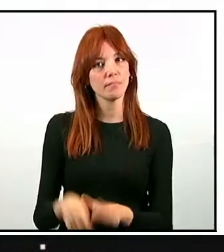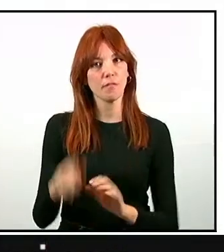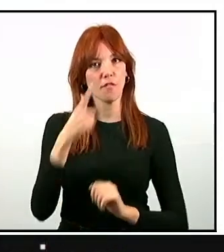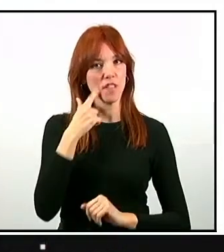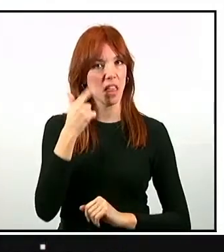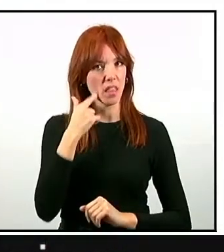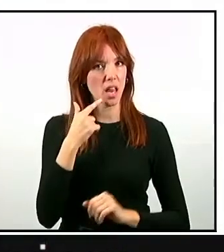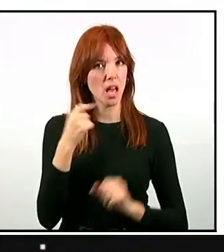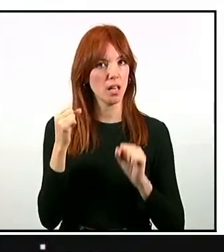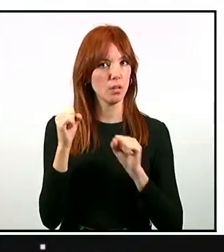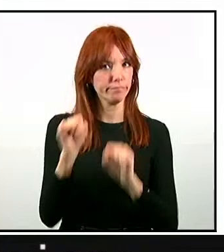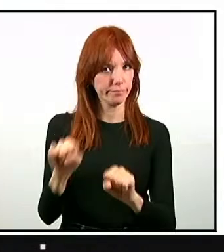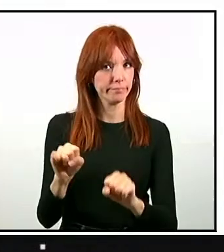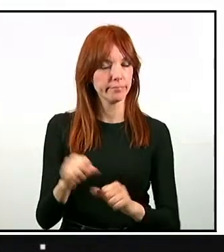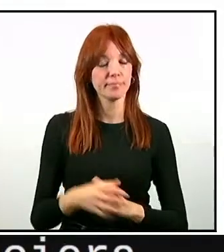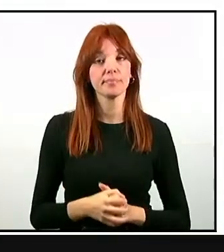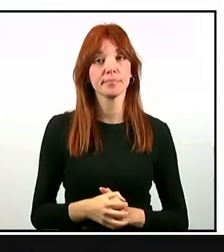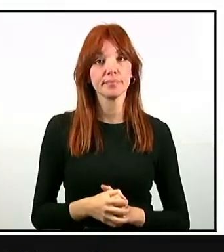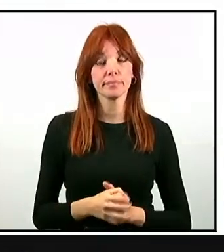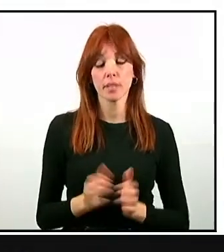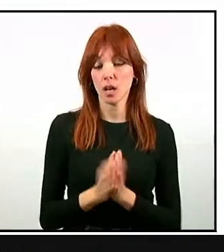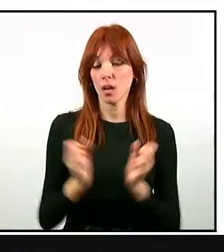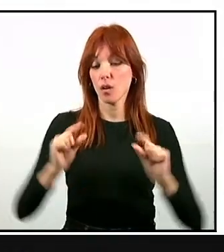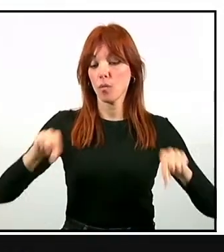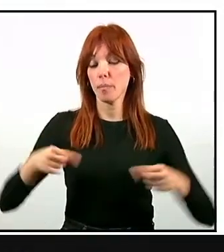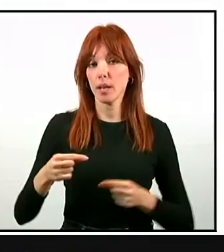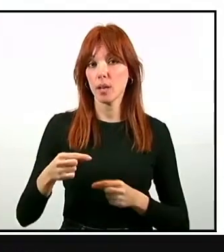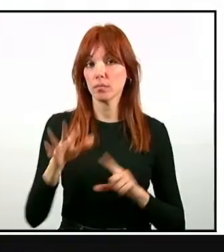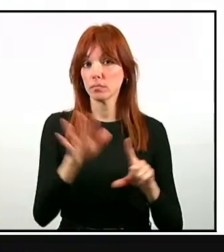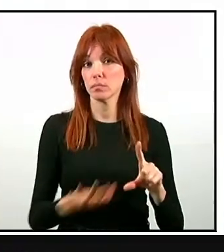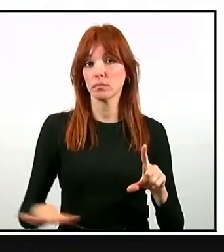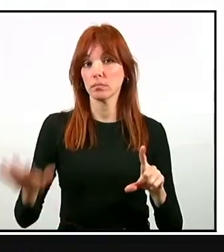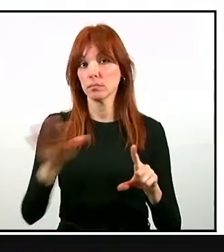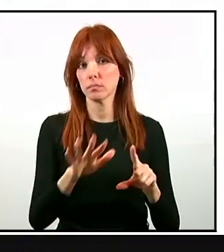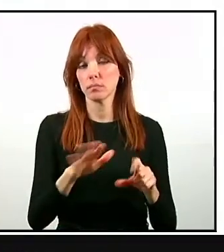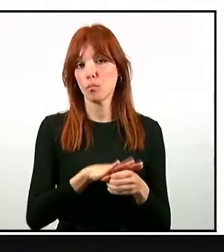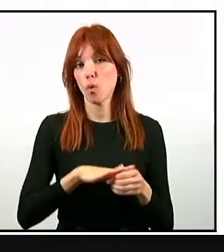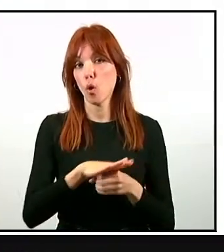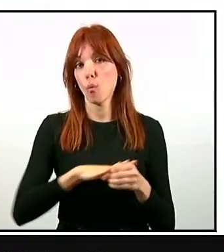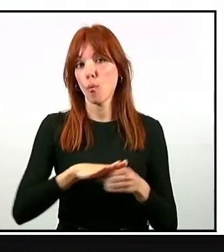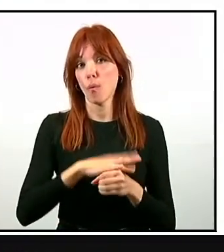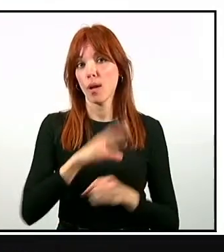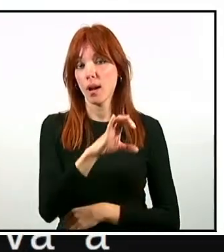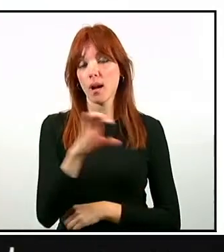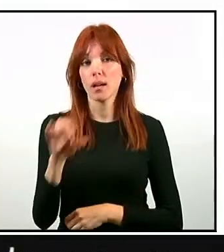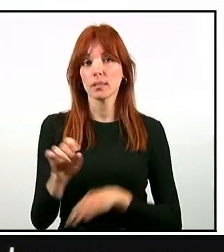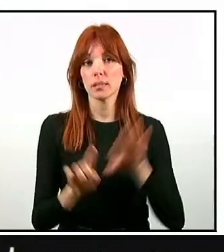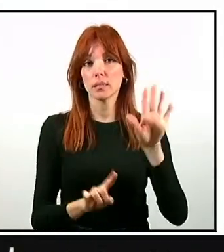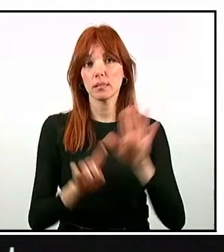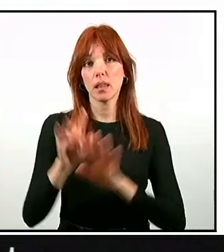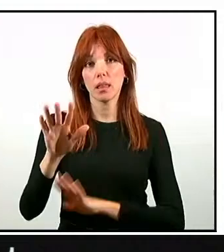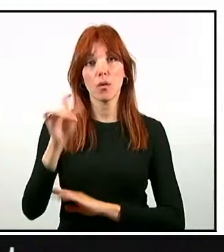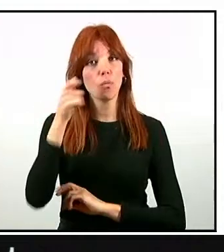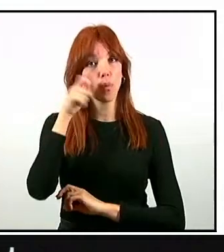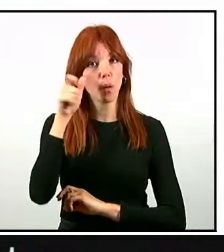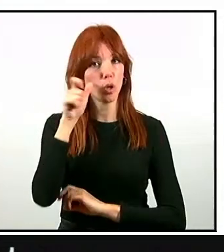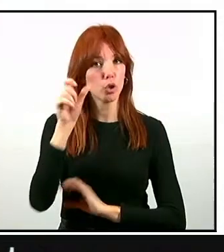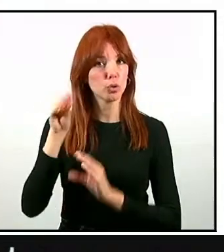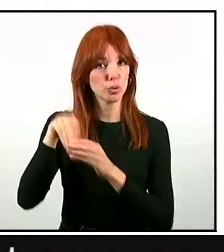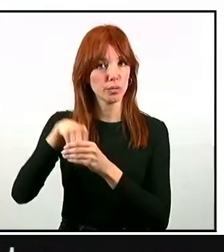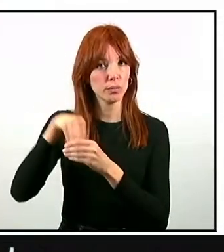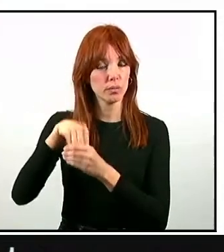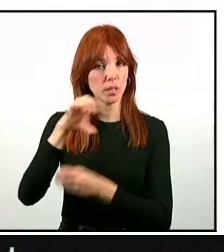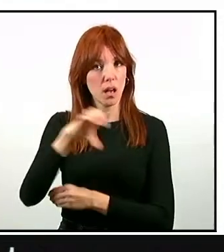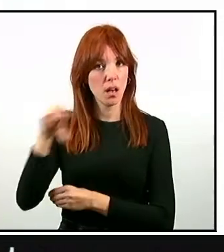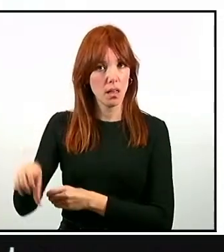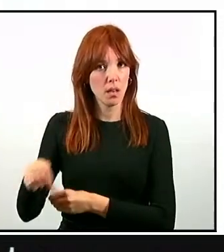estos convenios se va a llegar a la provincia de Cáceres a actuar en 65 localidades de